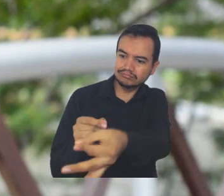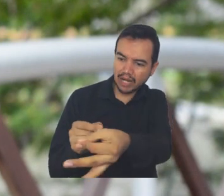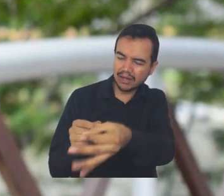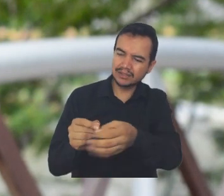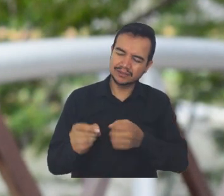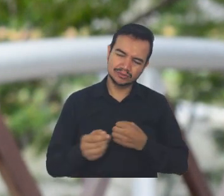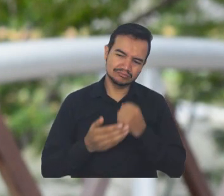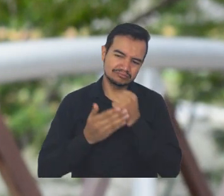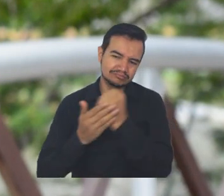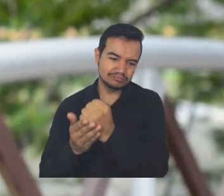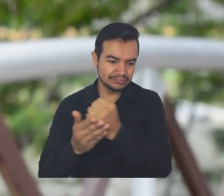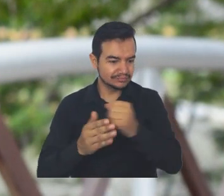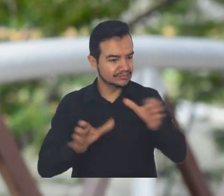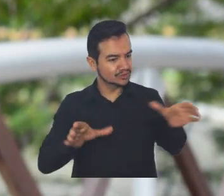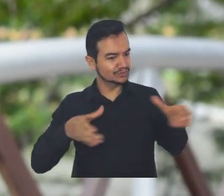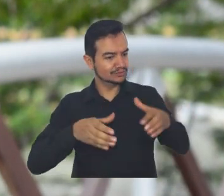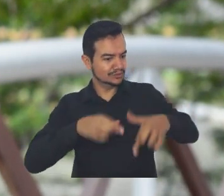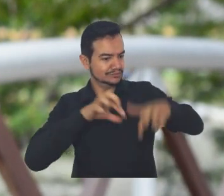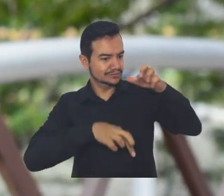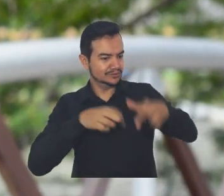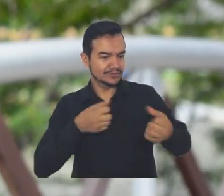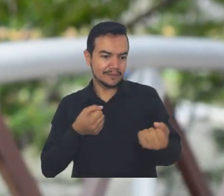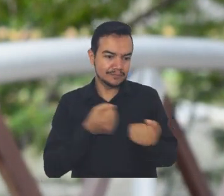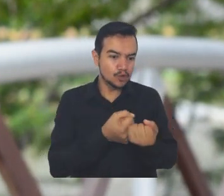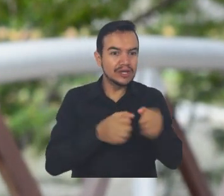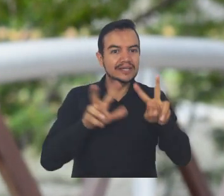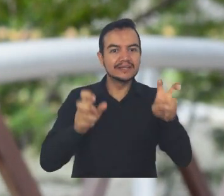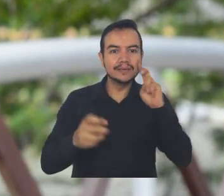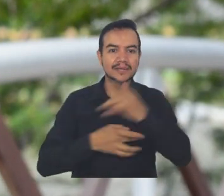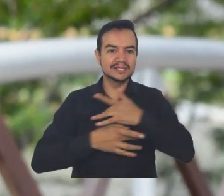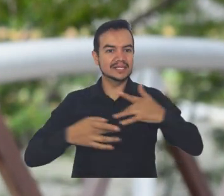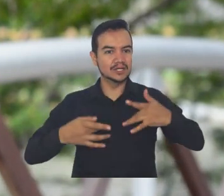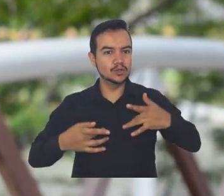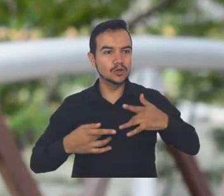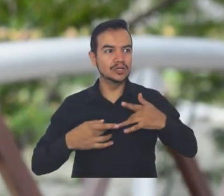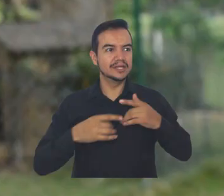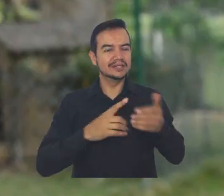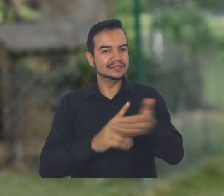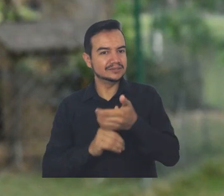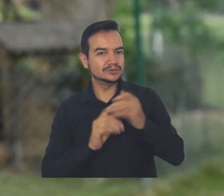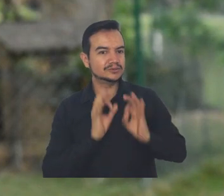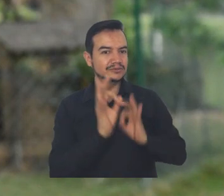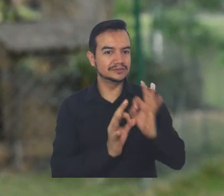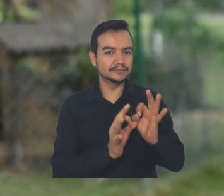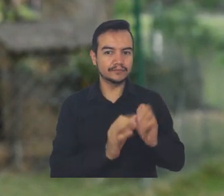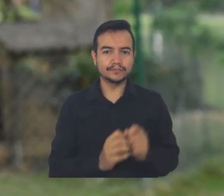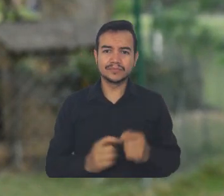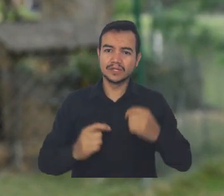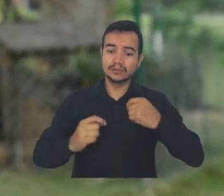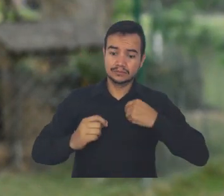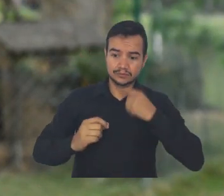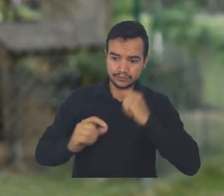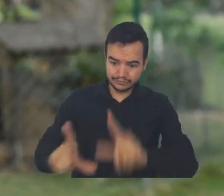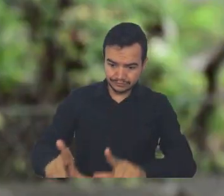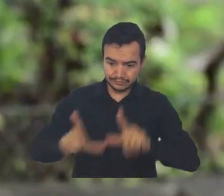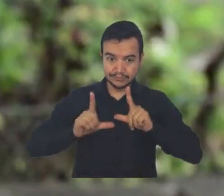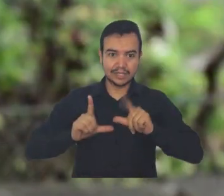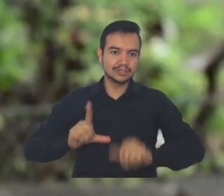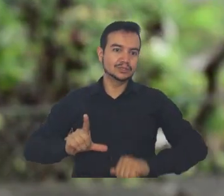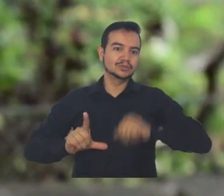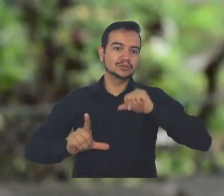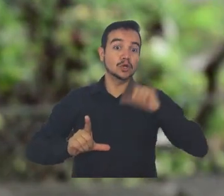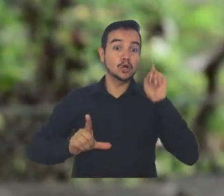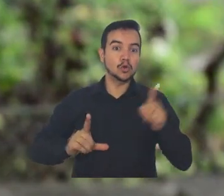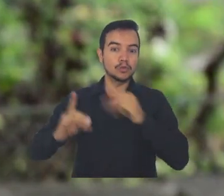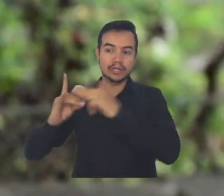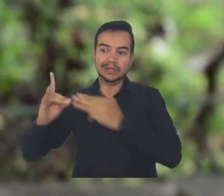y al gremio pues conocimientos sobre la salud, sobre la seguridad. Para mí es un honor ser egresada de acá porque